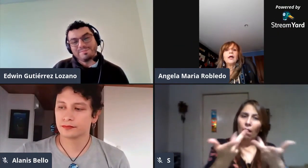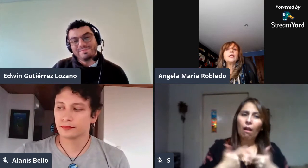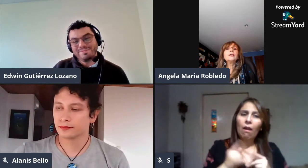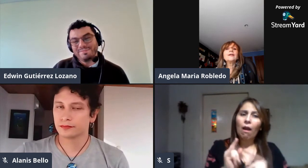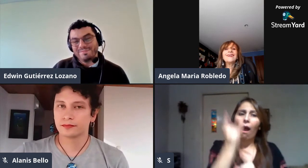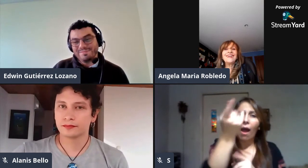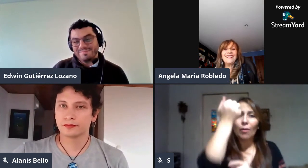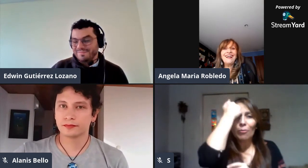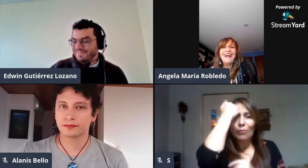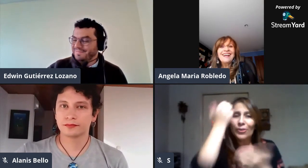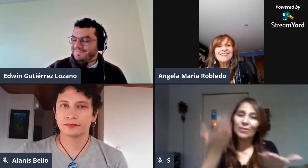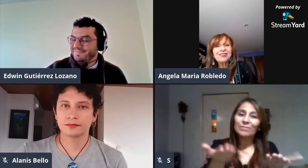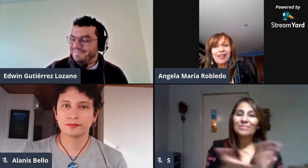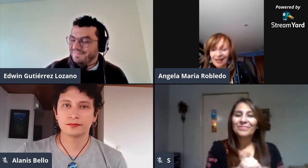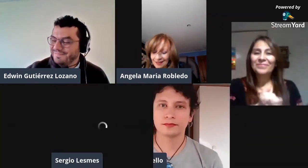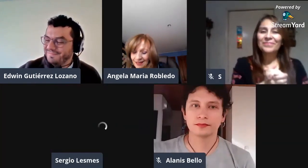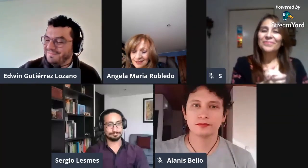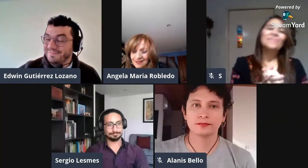profe?